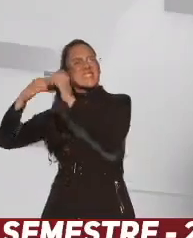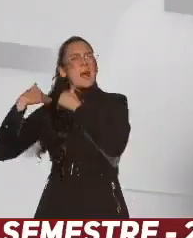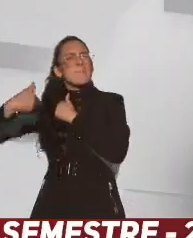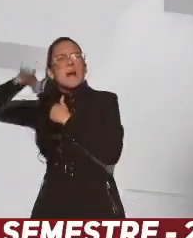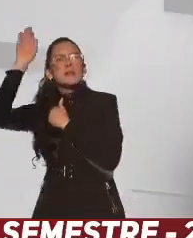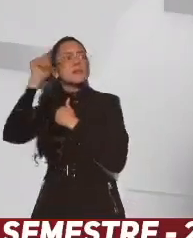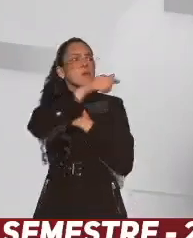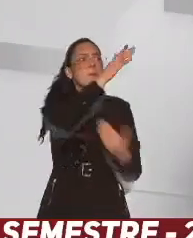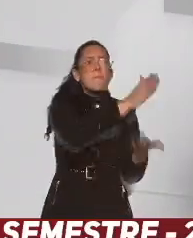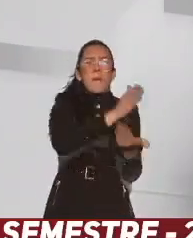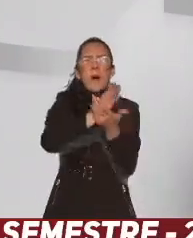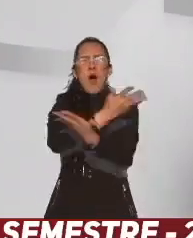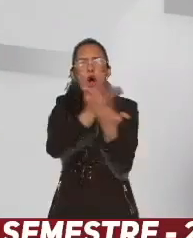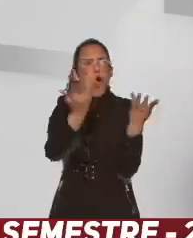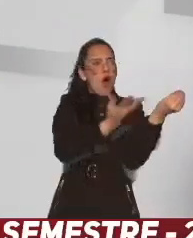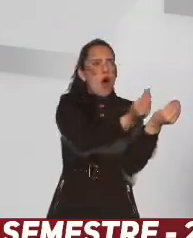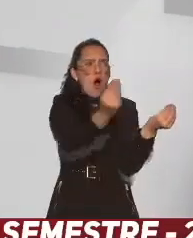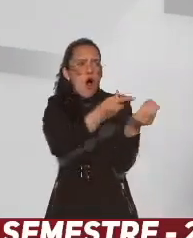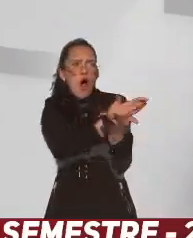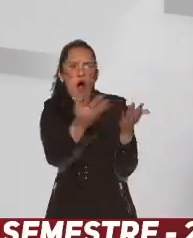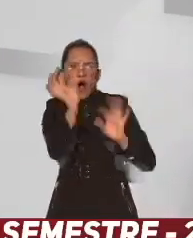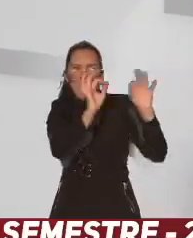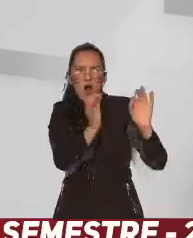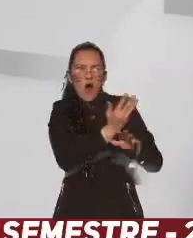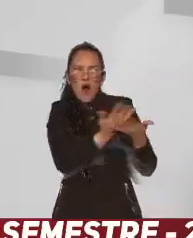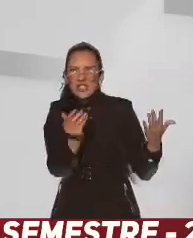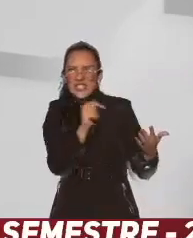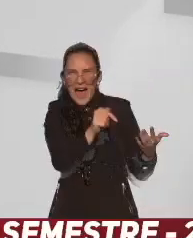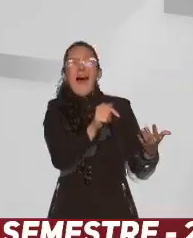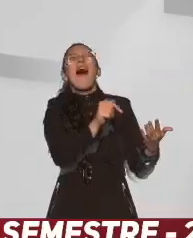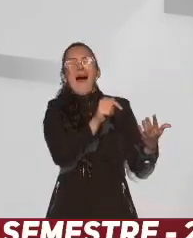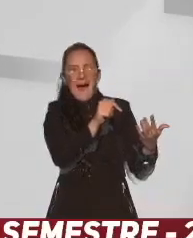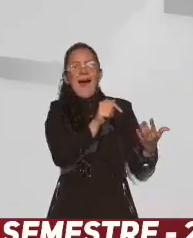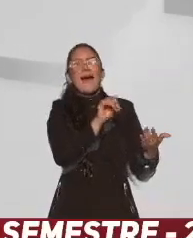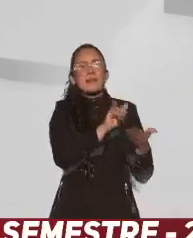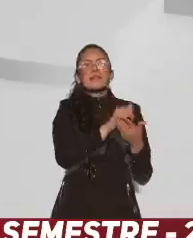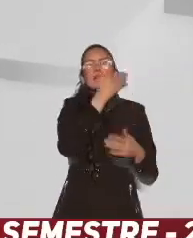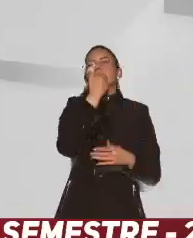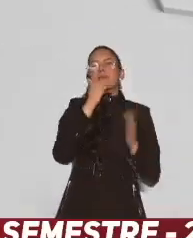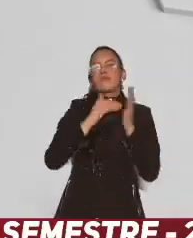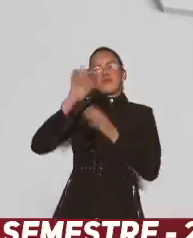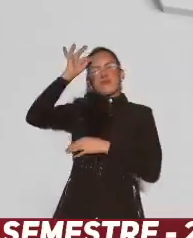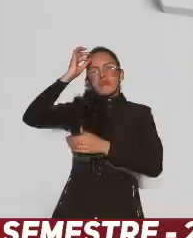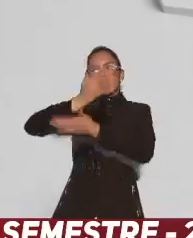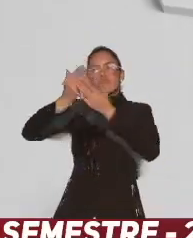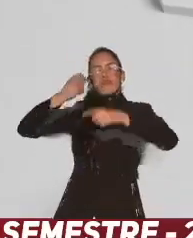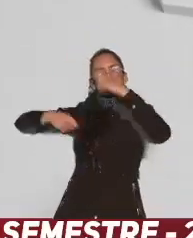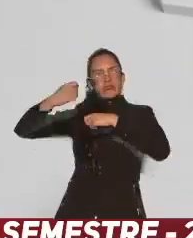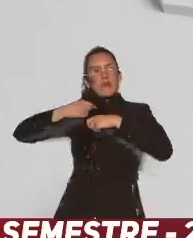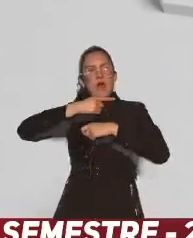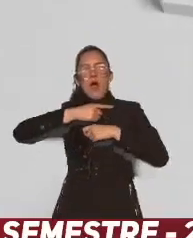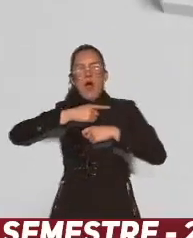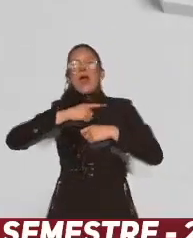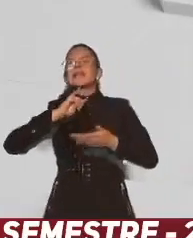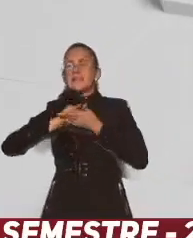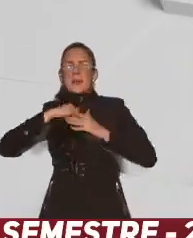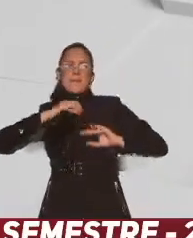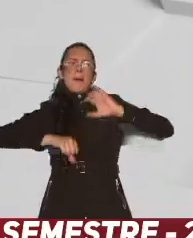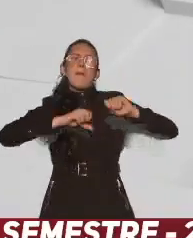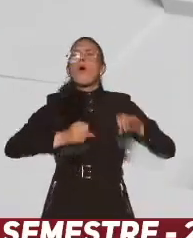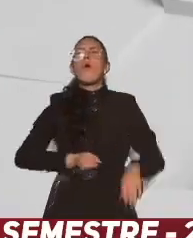armados organizados, como es el flagelo del narcotráfico, logrando la erradicación de